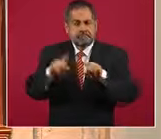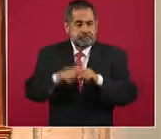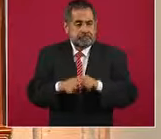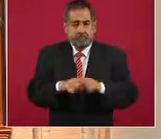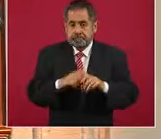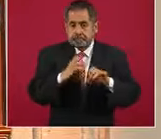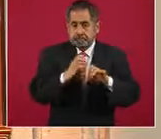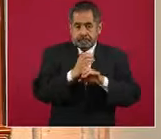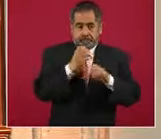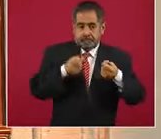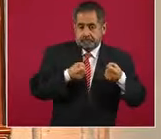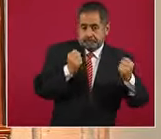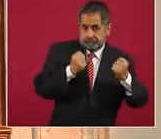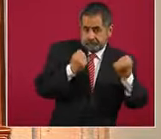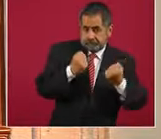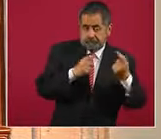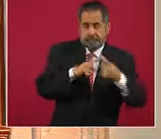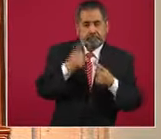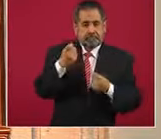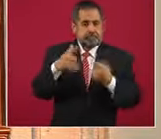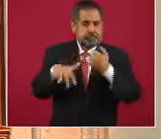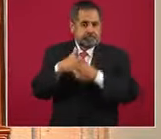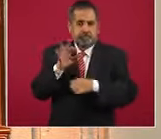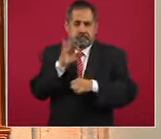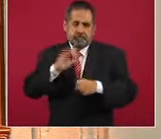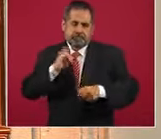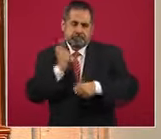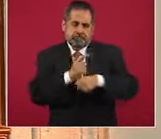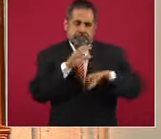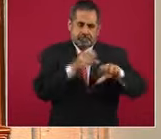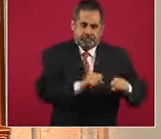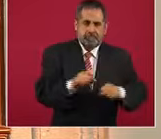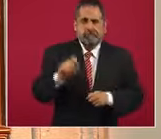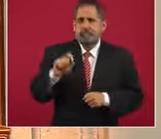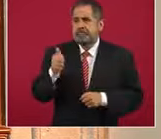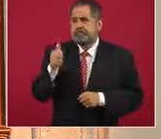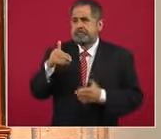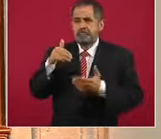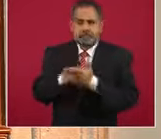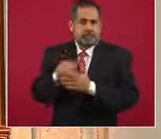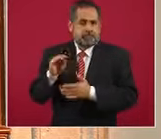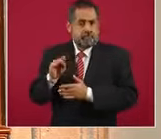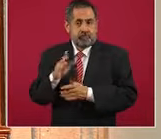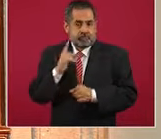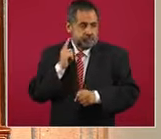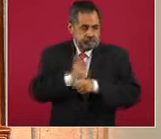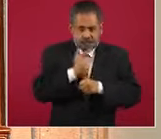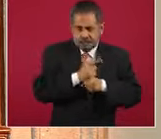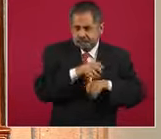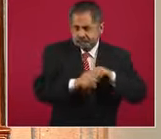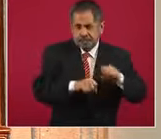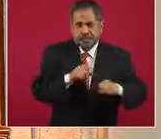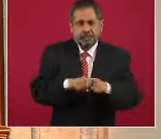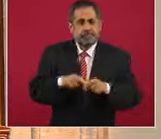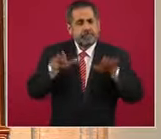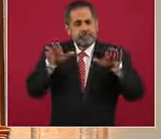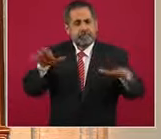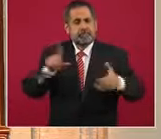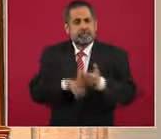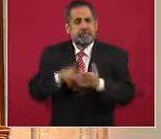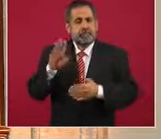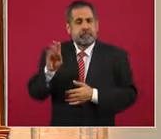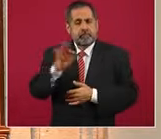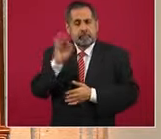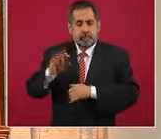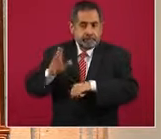terrestres, 115% más, llevamos 26.090 en el año. En aeronaves,